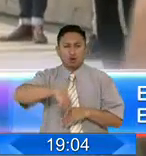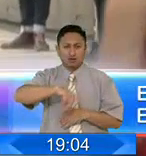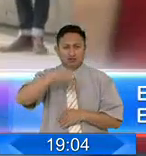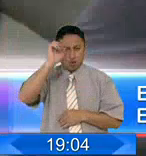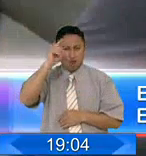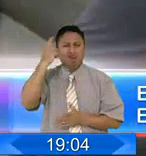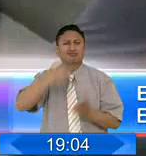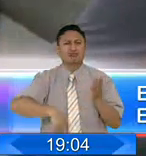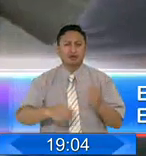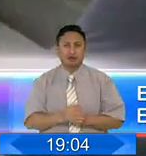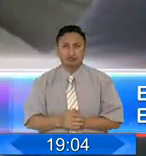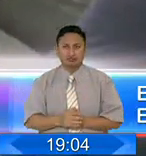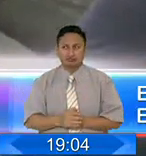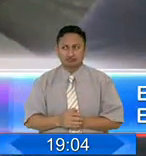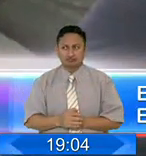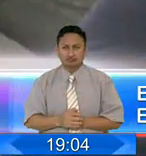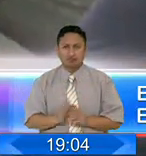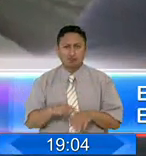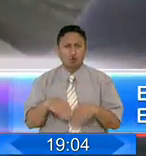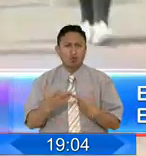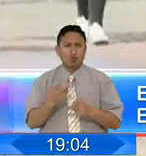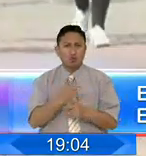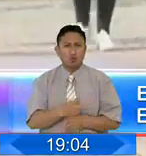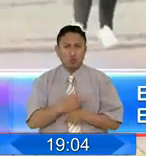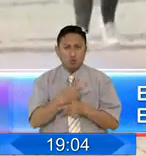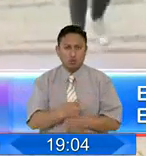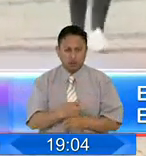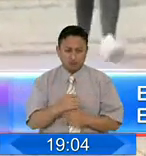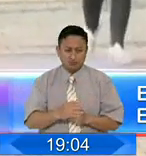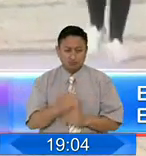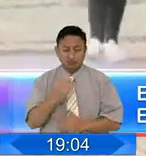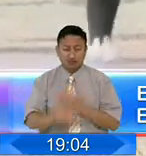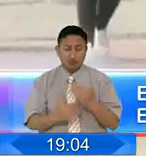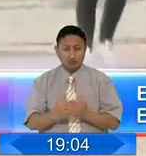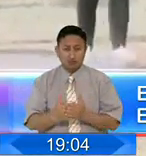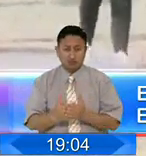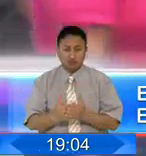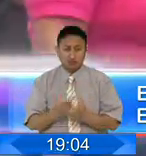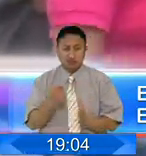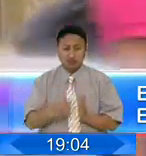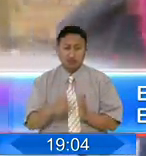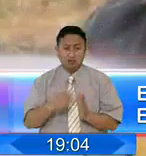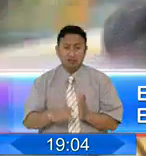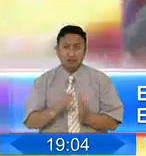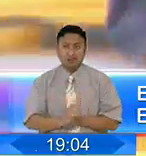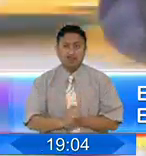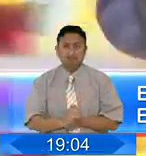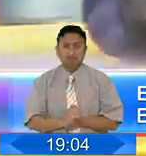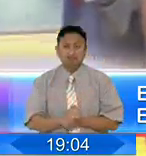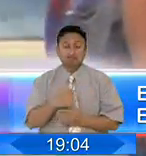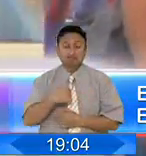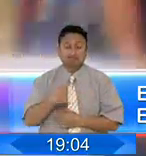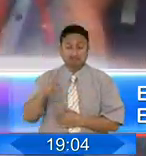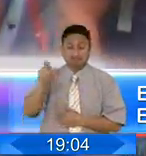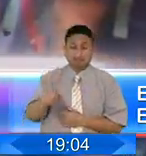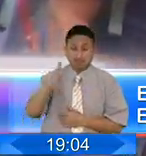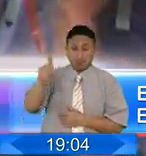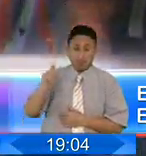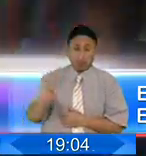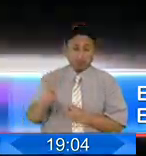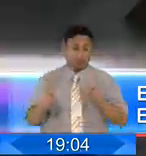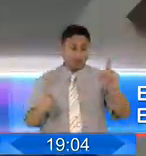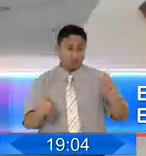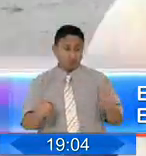esto? ¿Cómo será el cuidado y qué sucederá de ahora en adelante? Se lo consultamos a